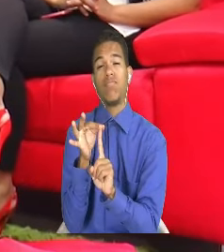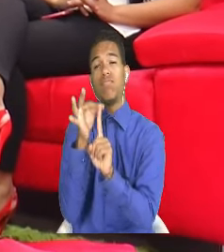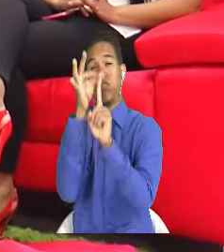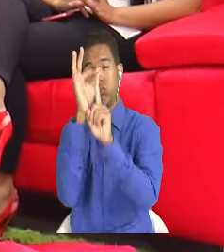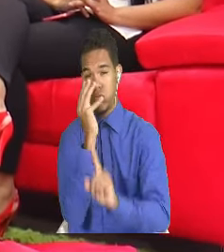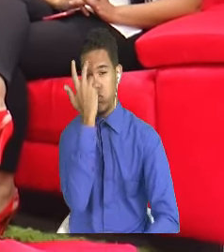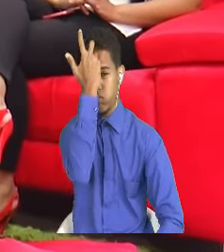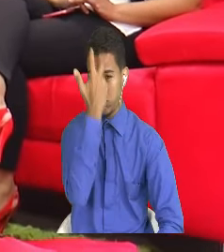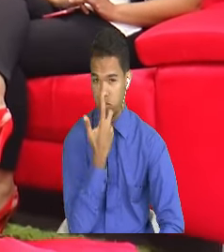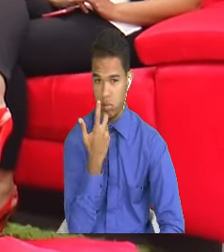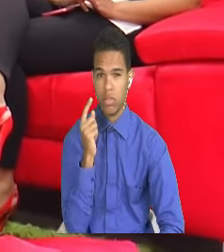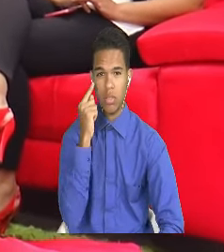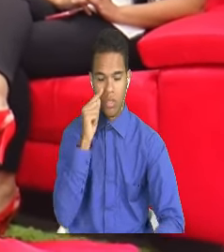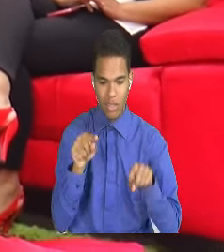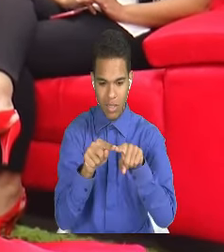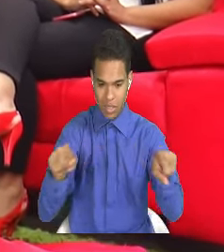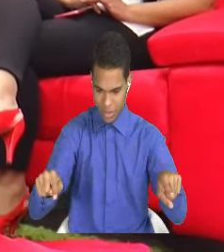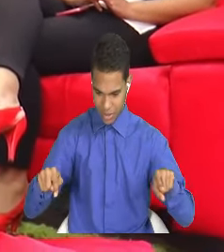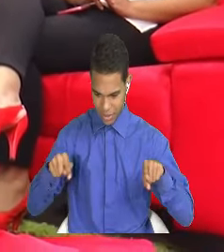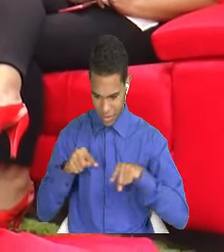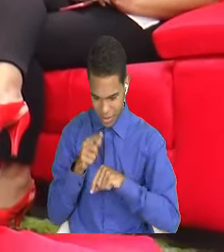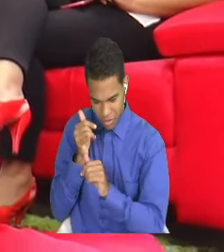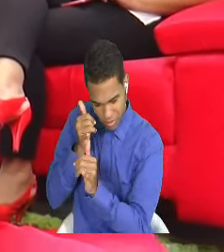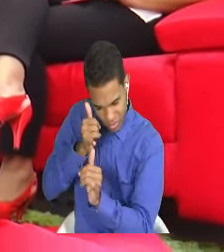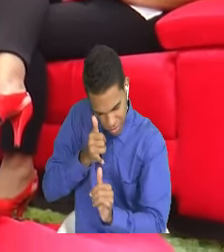requeridos en un laboratorio.